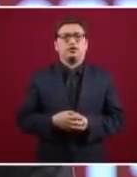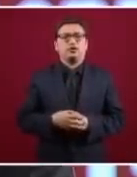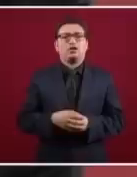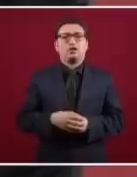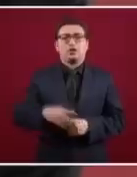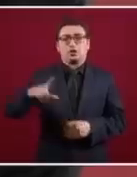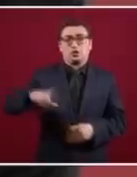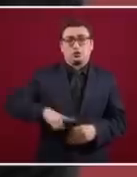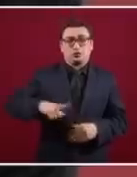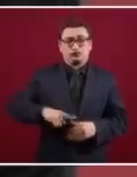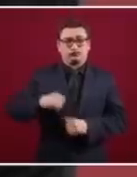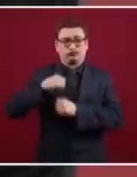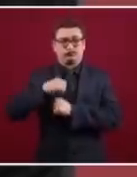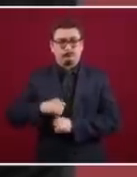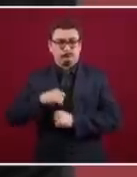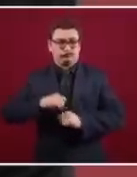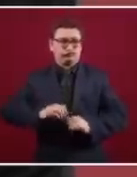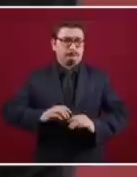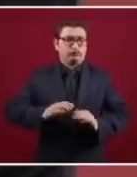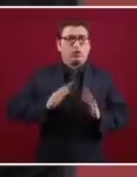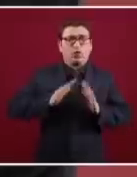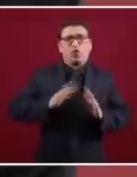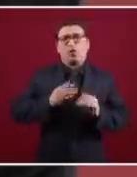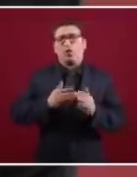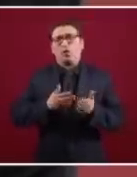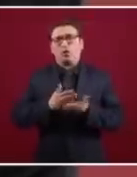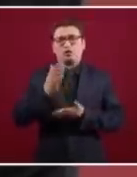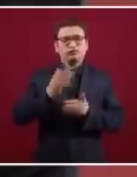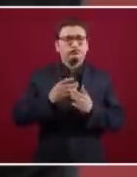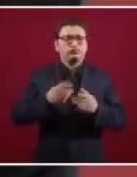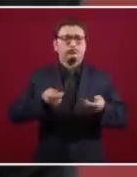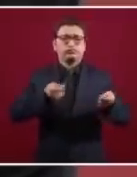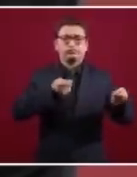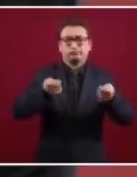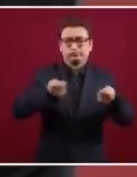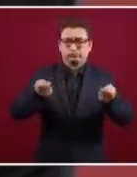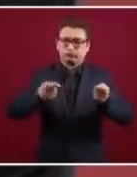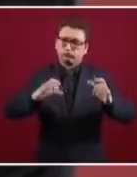fuerza que sea en legítima defensa